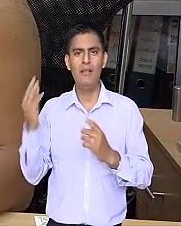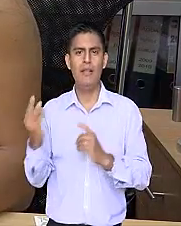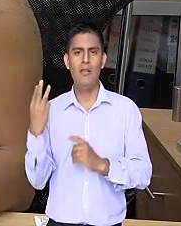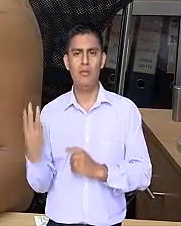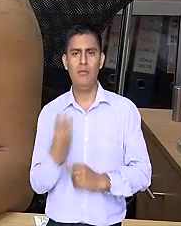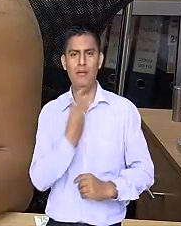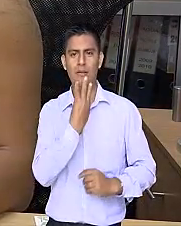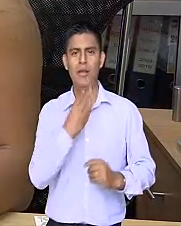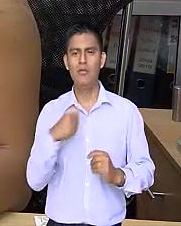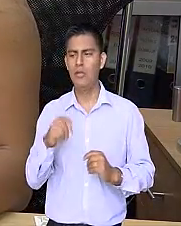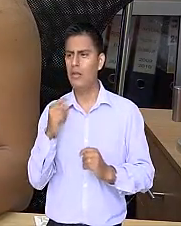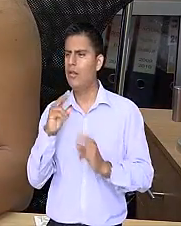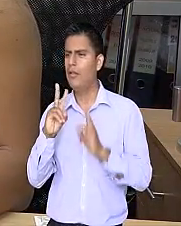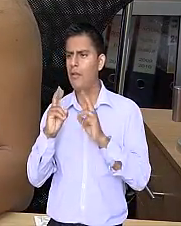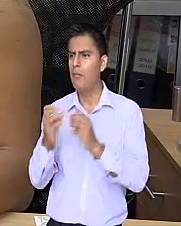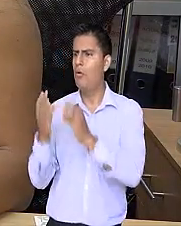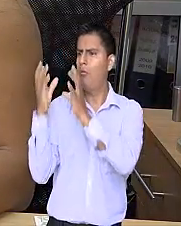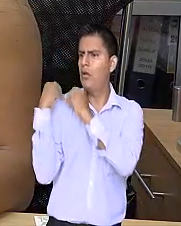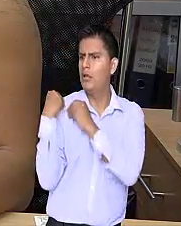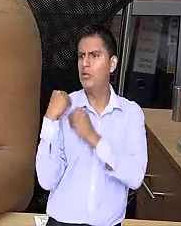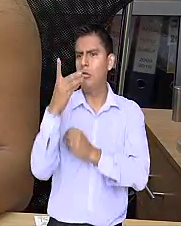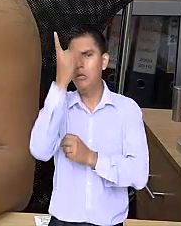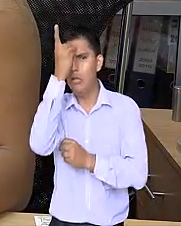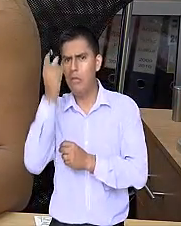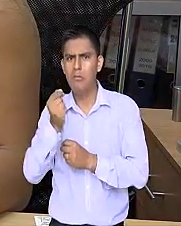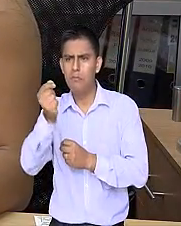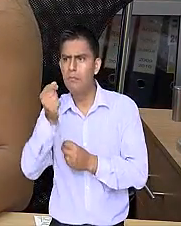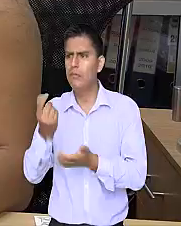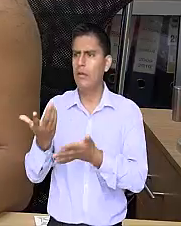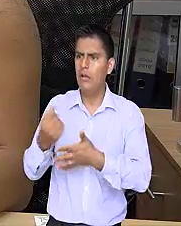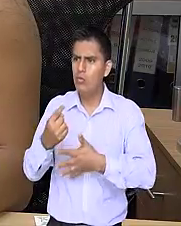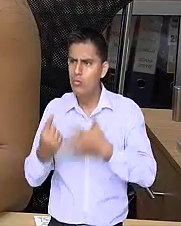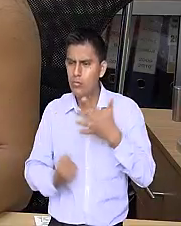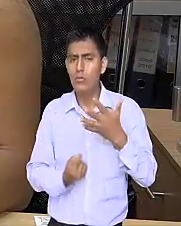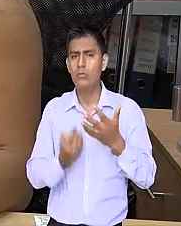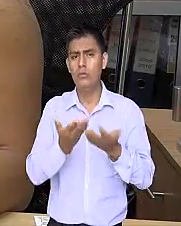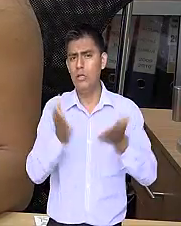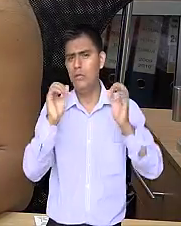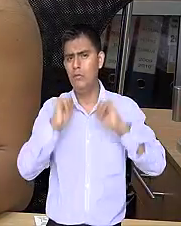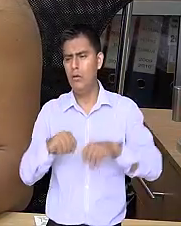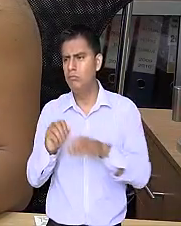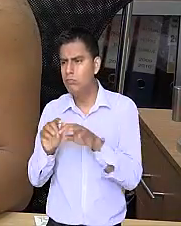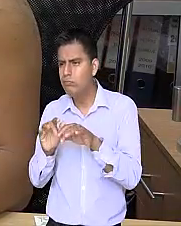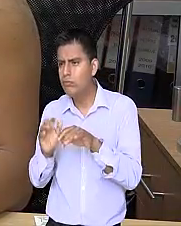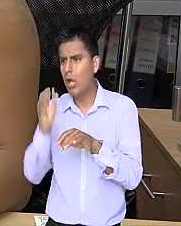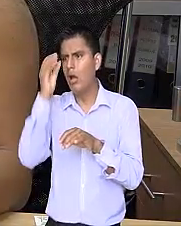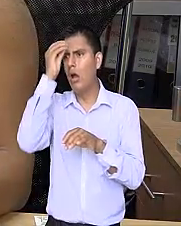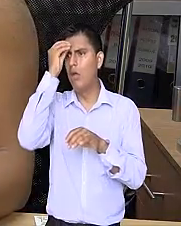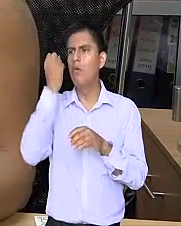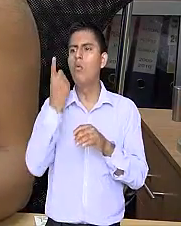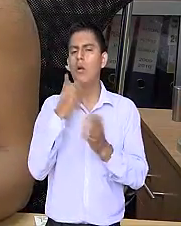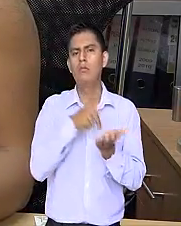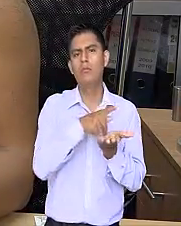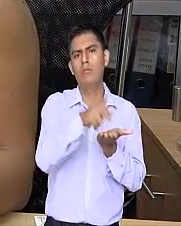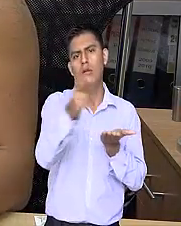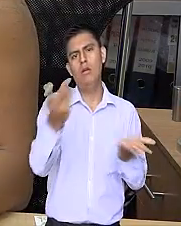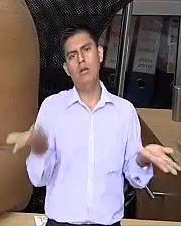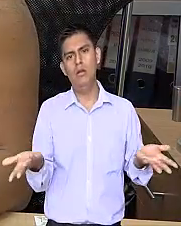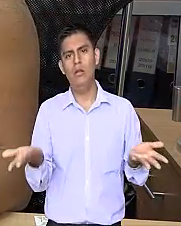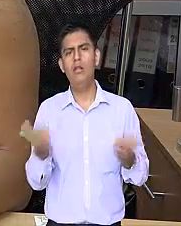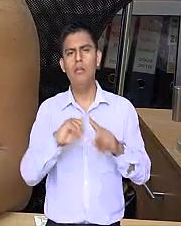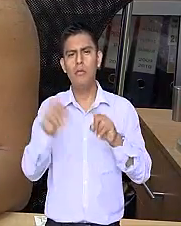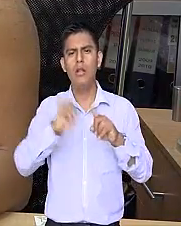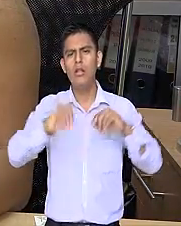web todas sus obligaciones que mantiene pendientes con el municipio de Lago Agrio por diferentes